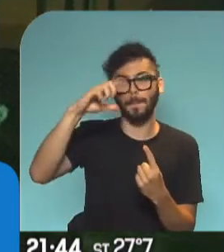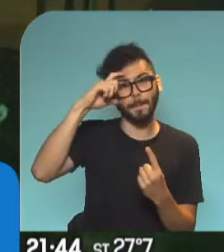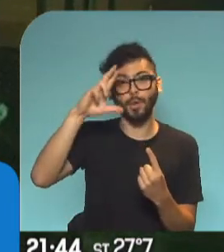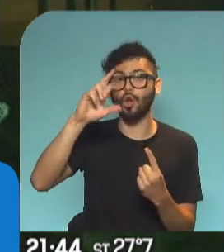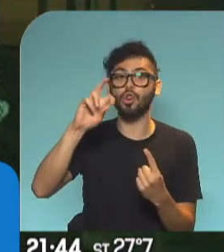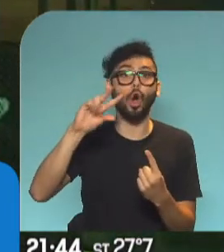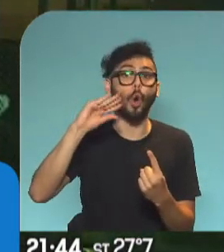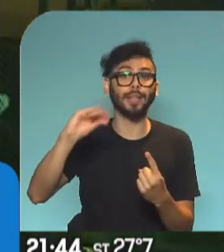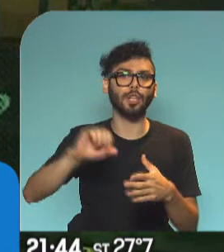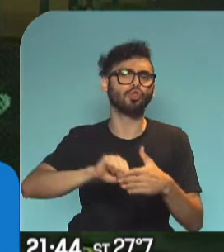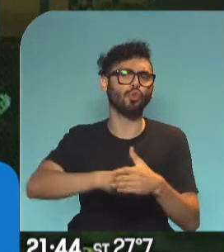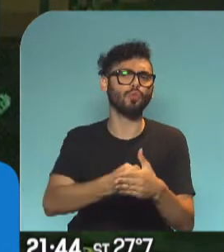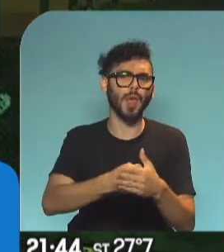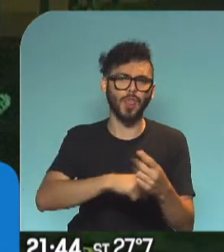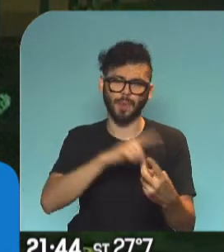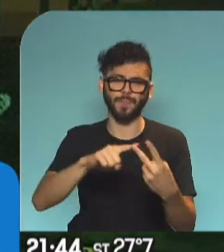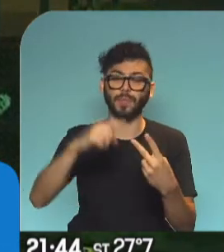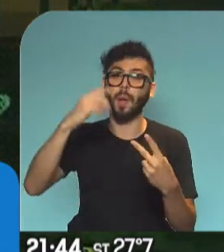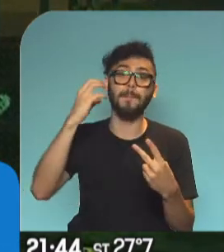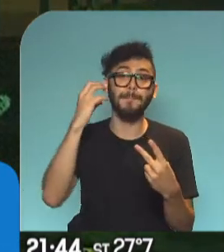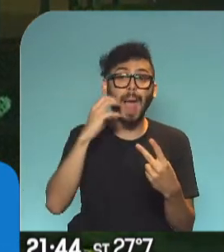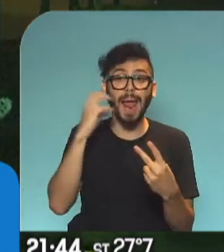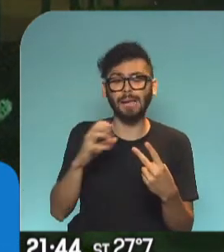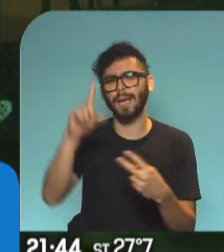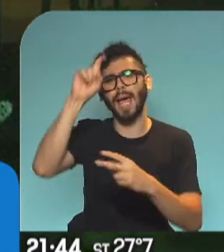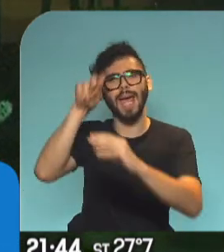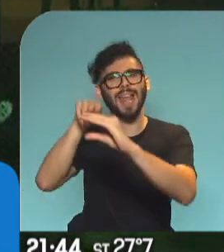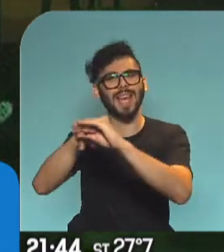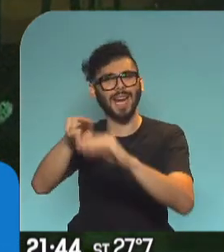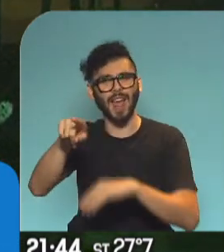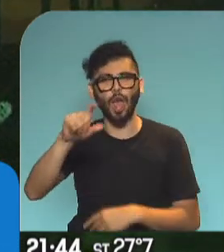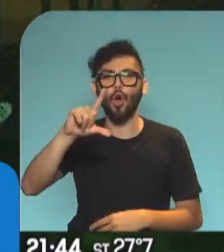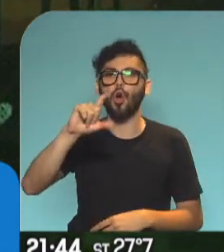está suspendido, y el otro es Carlos Saúl Menem, que está internado en el Sanatorio de los Arcos.